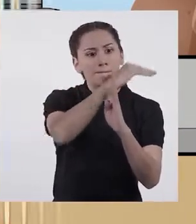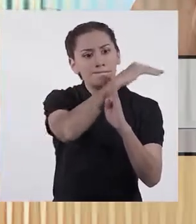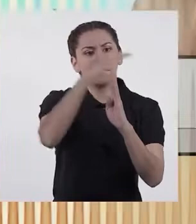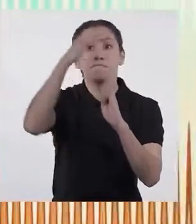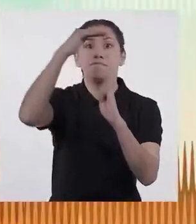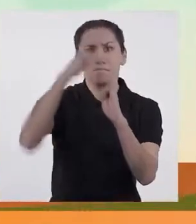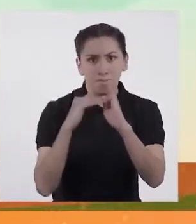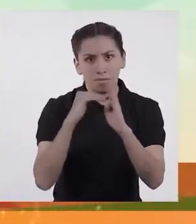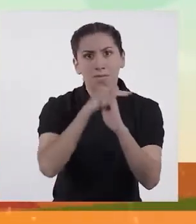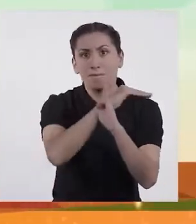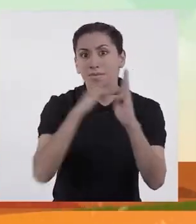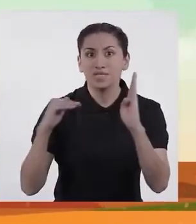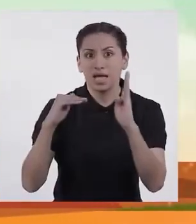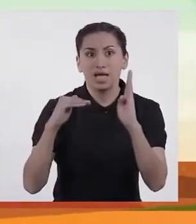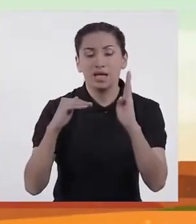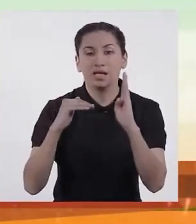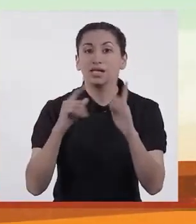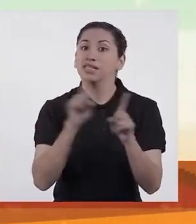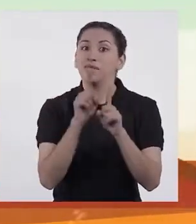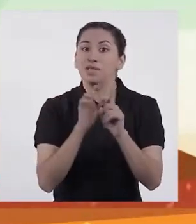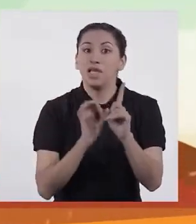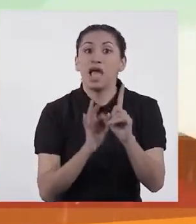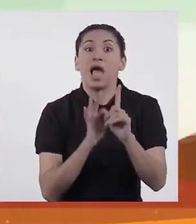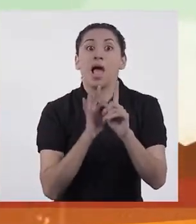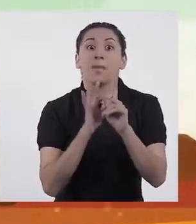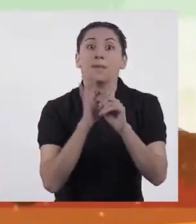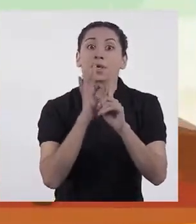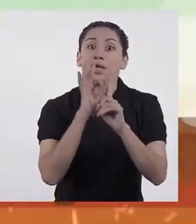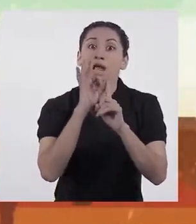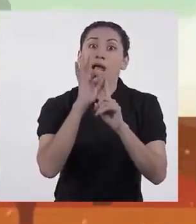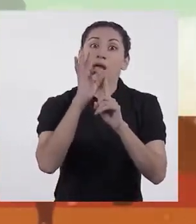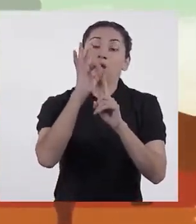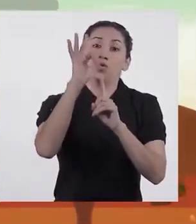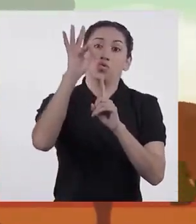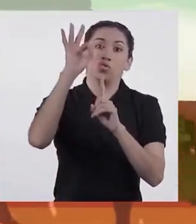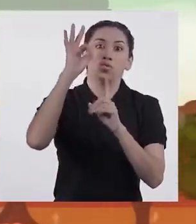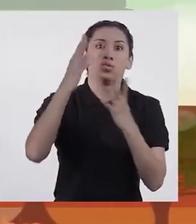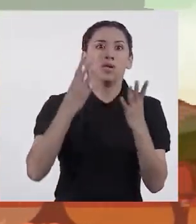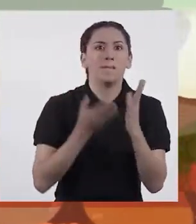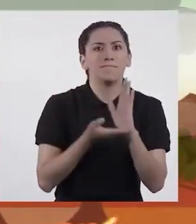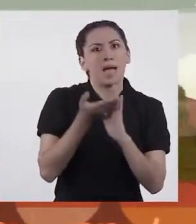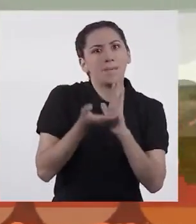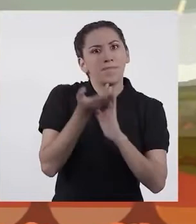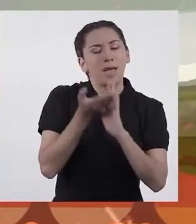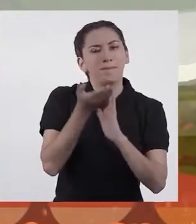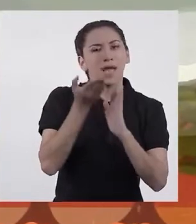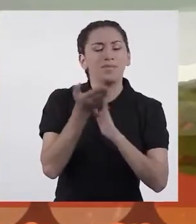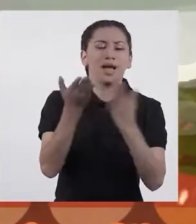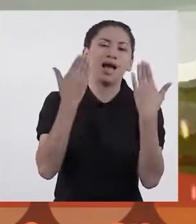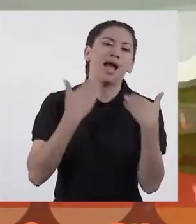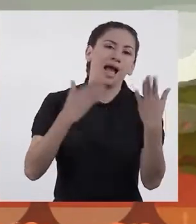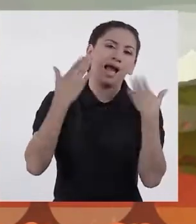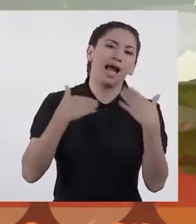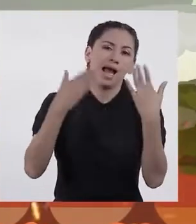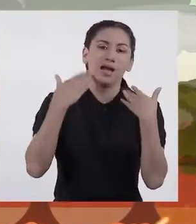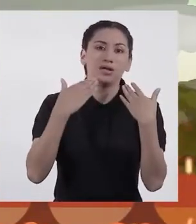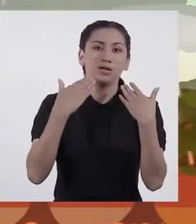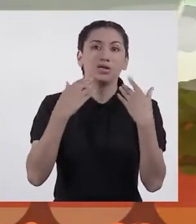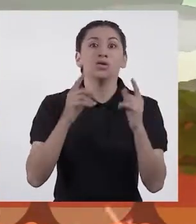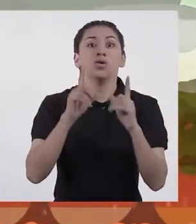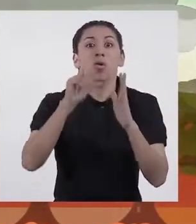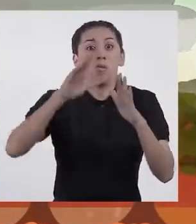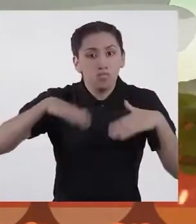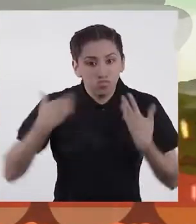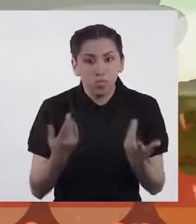hoy. Y que el aumento de las temperaturas hará que ocurran con mayor frecuencia los